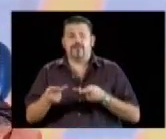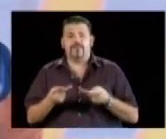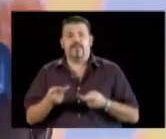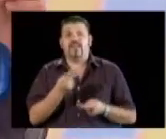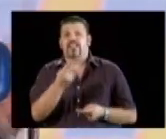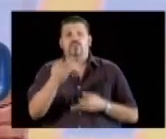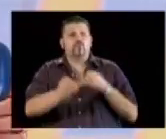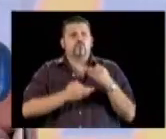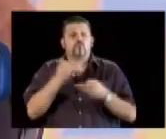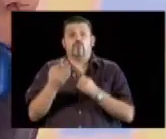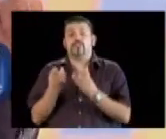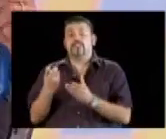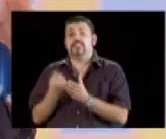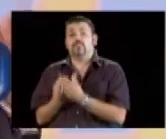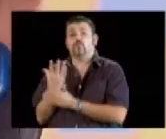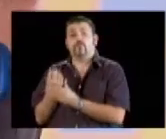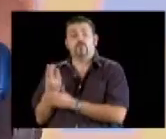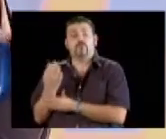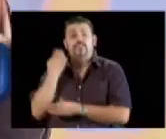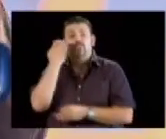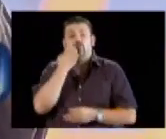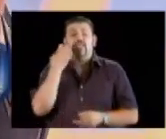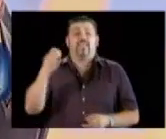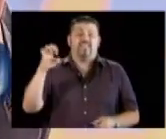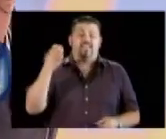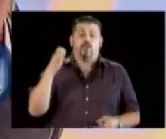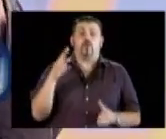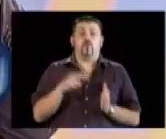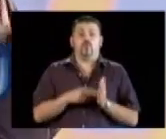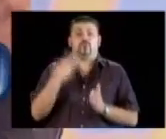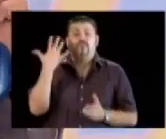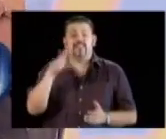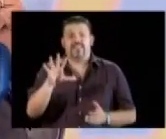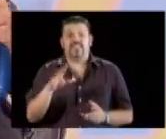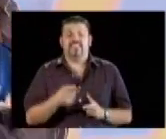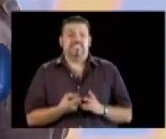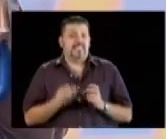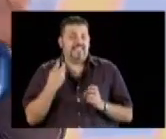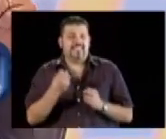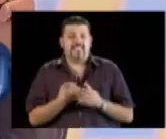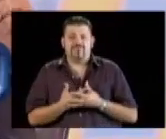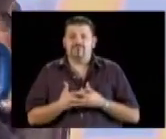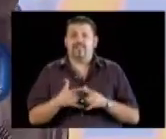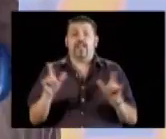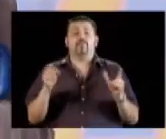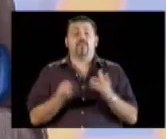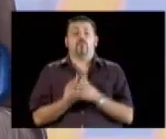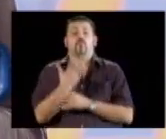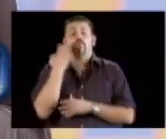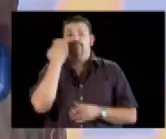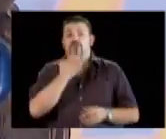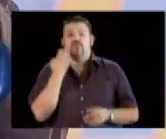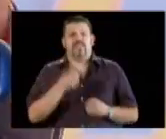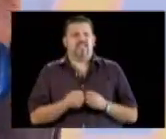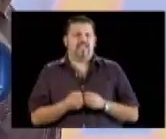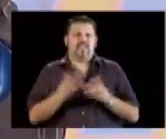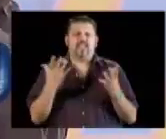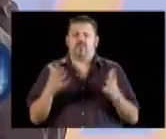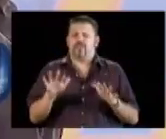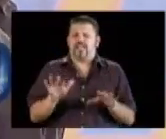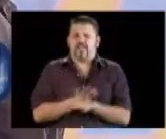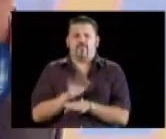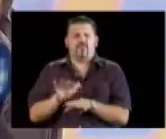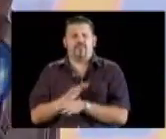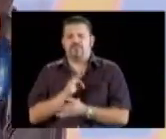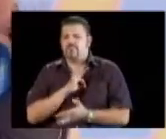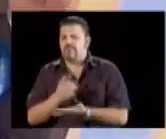escuelas. En enero del 2010 arranca la nueva escuela, enriquecida, mejorada y por supuesto con cambios que